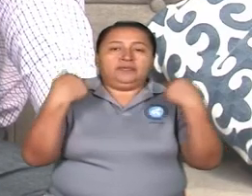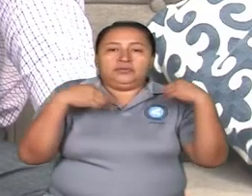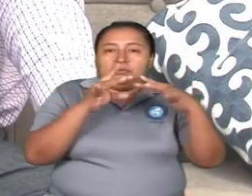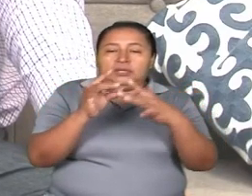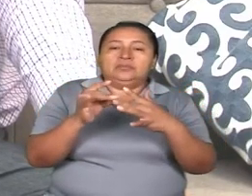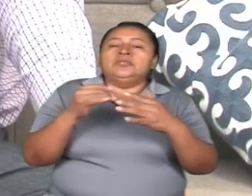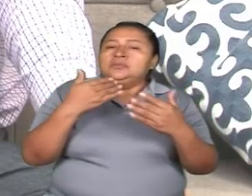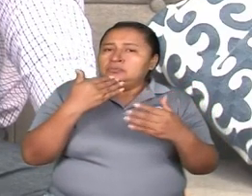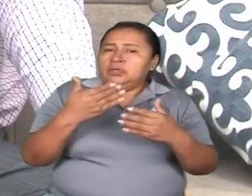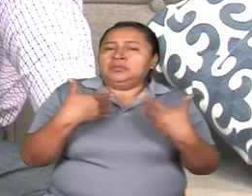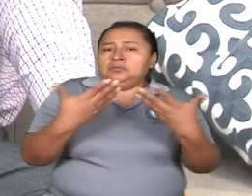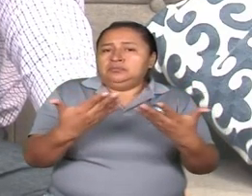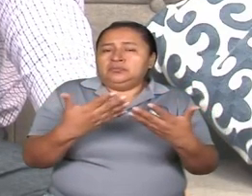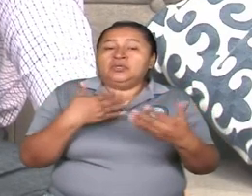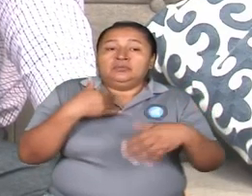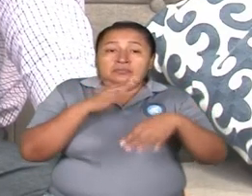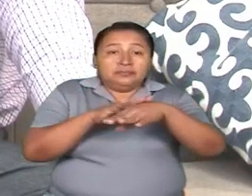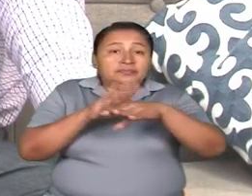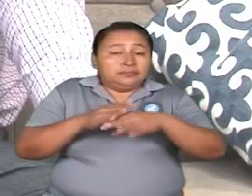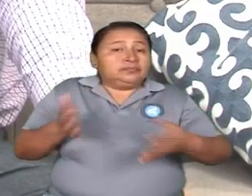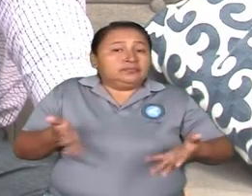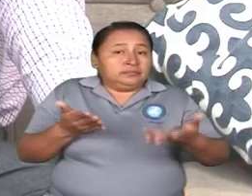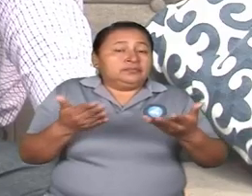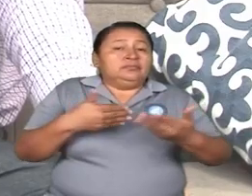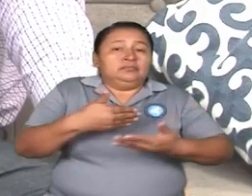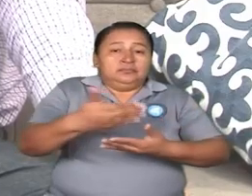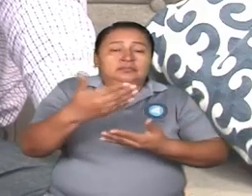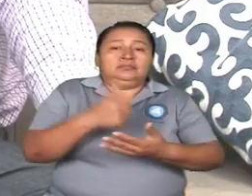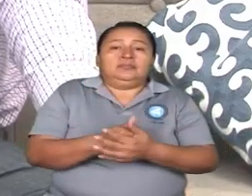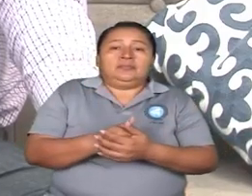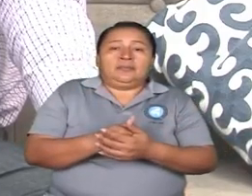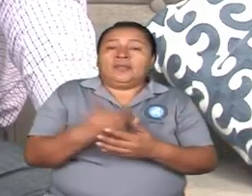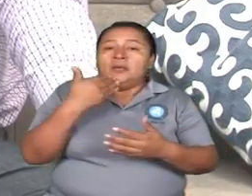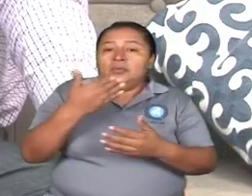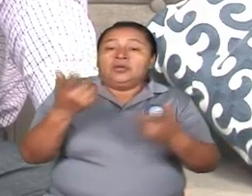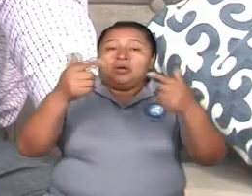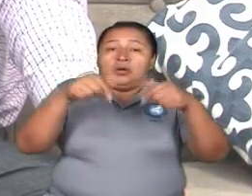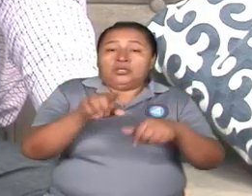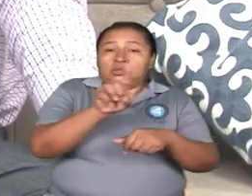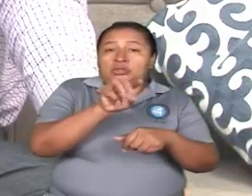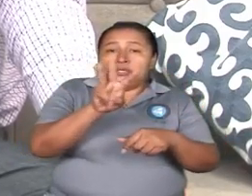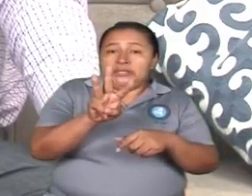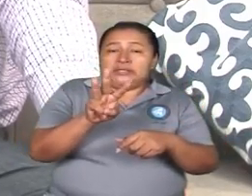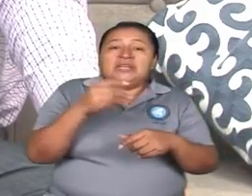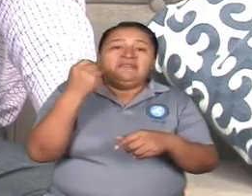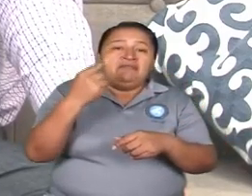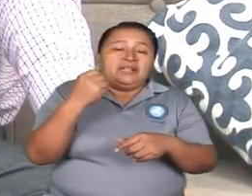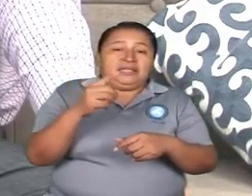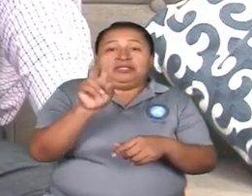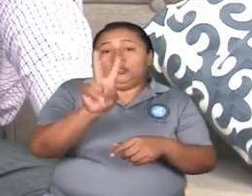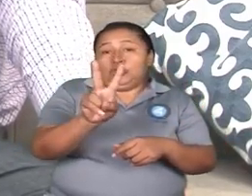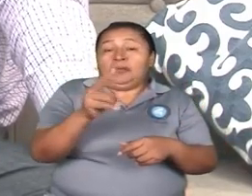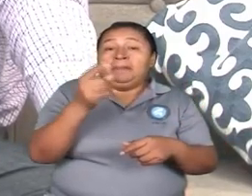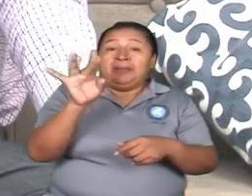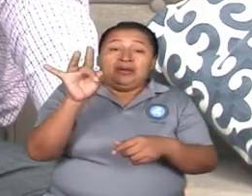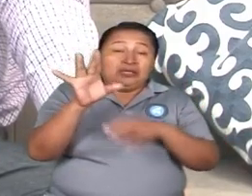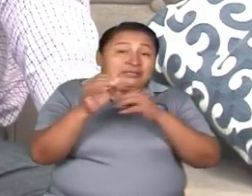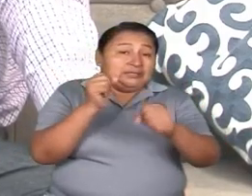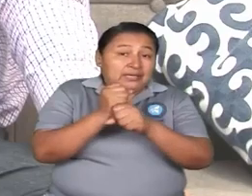Y bueno, instarlo a que, bueno, ahora son 13, todavía le hacen falta dos para los 15